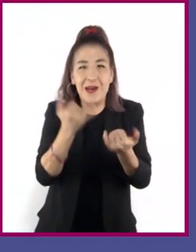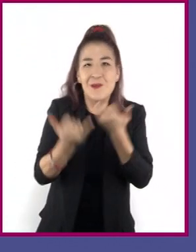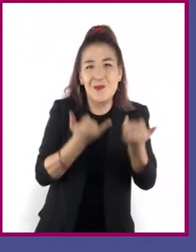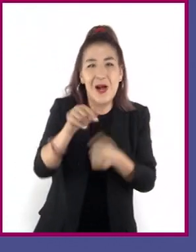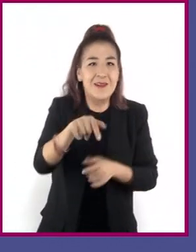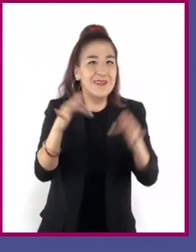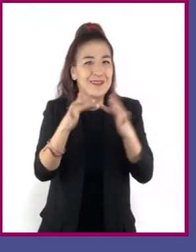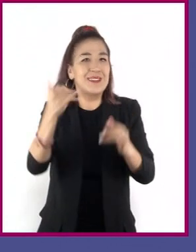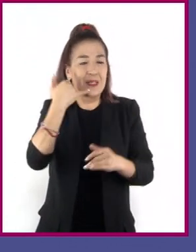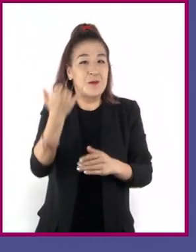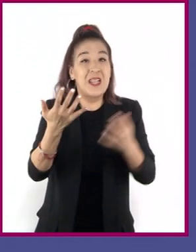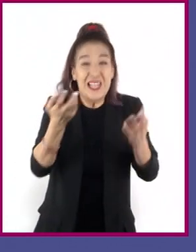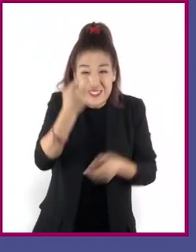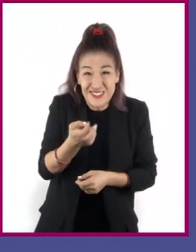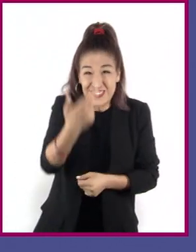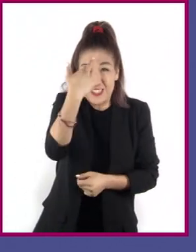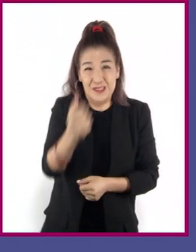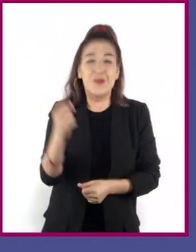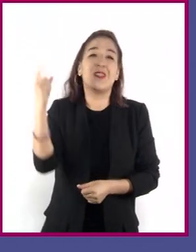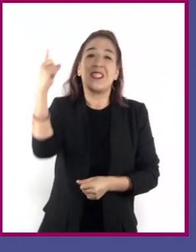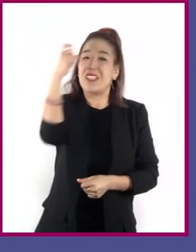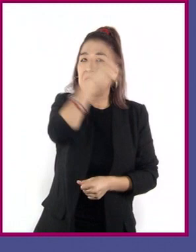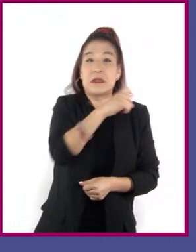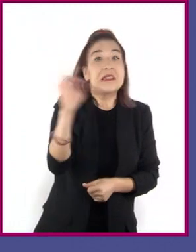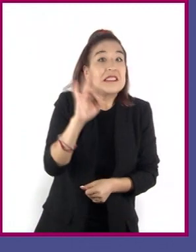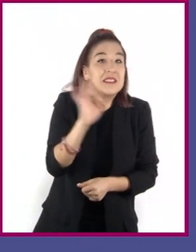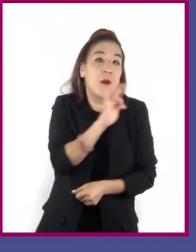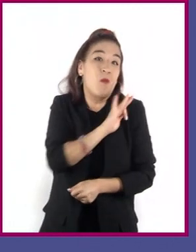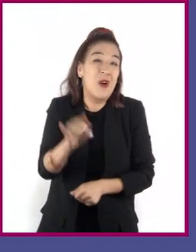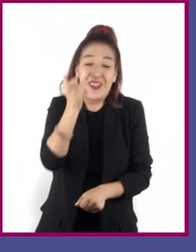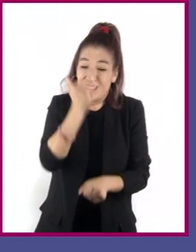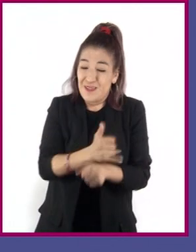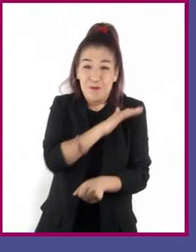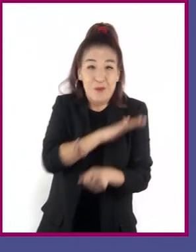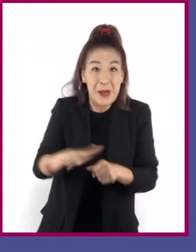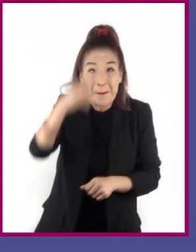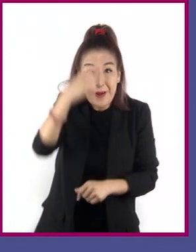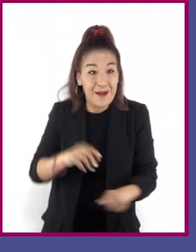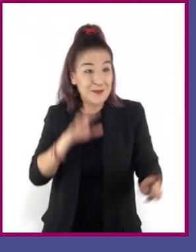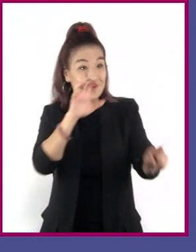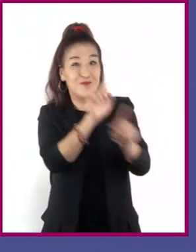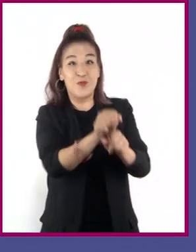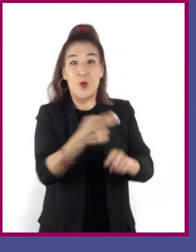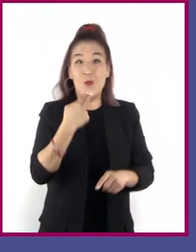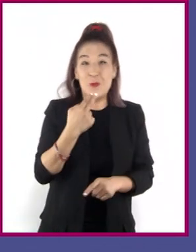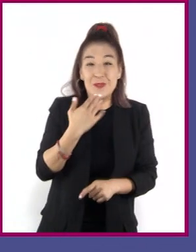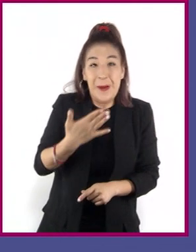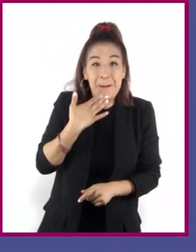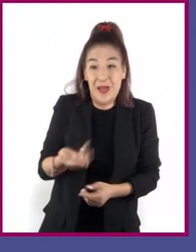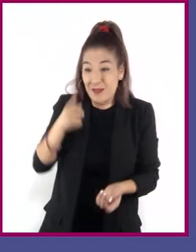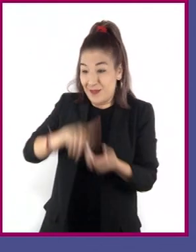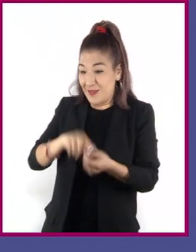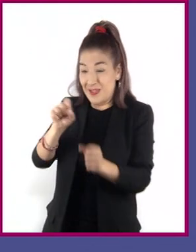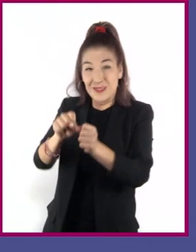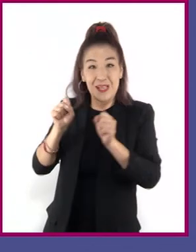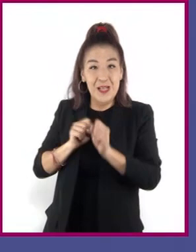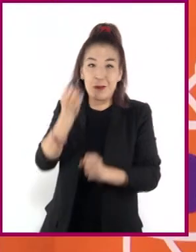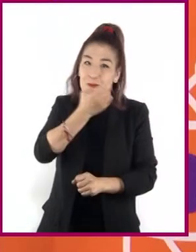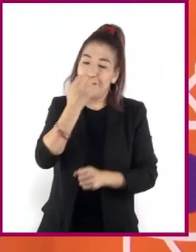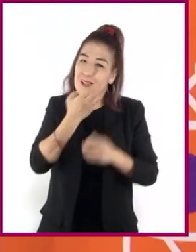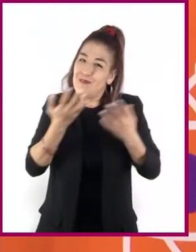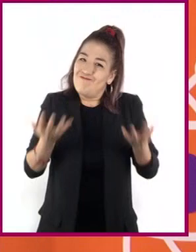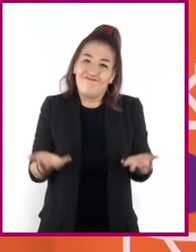sería difícil incluso imposible lograr un uso correcto en los salones de clase